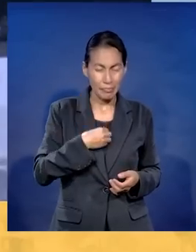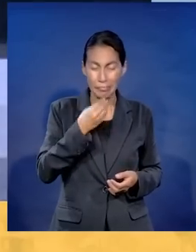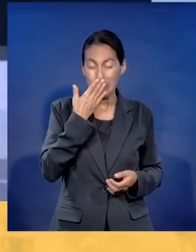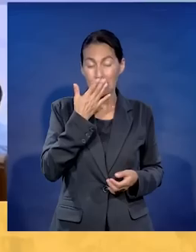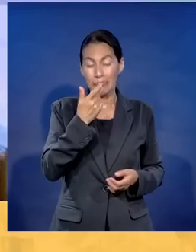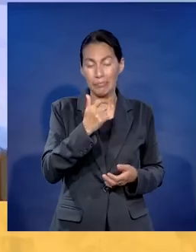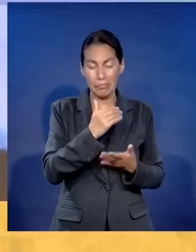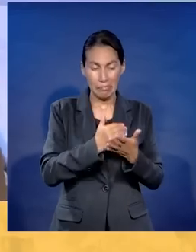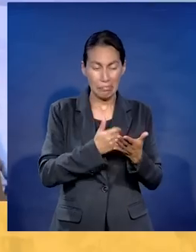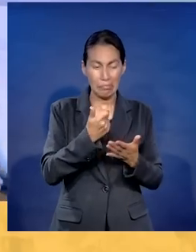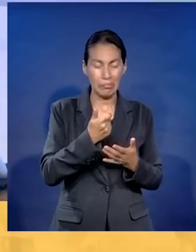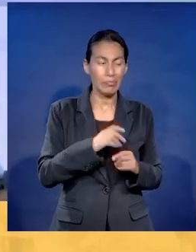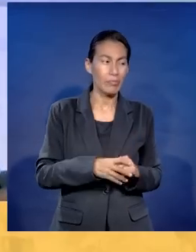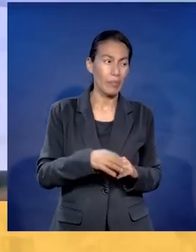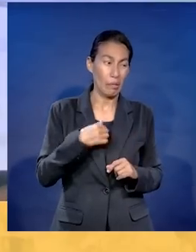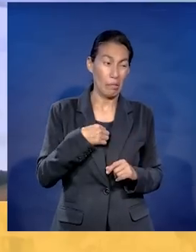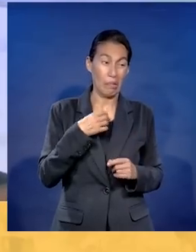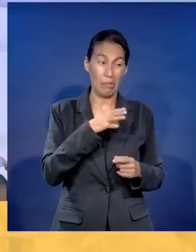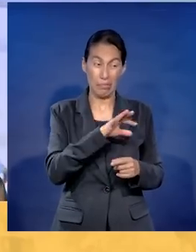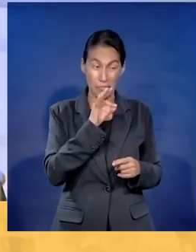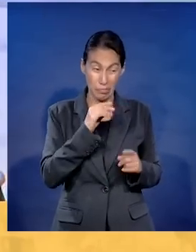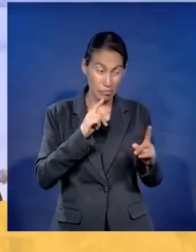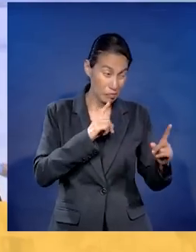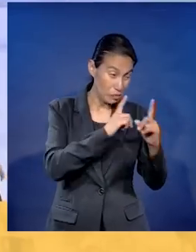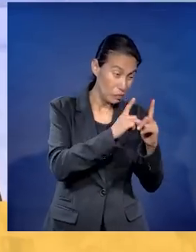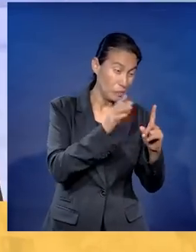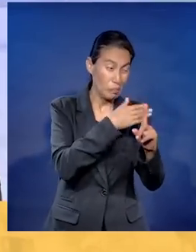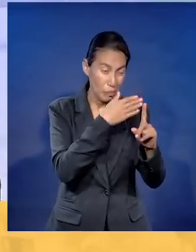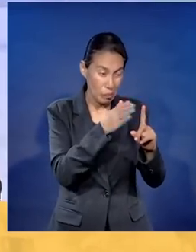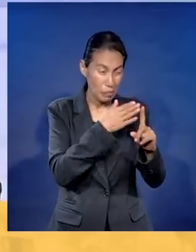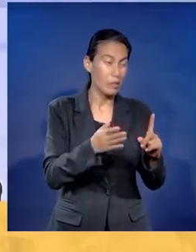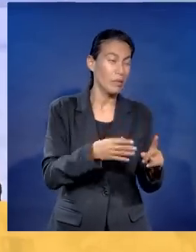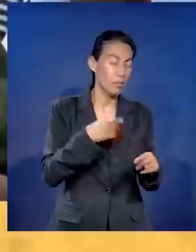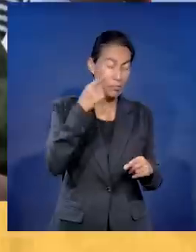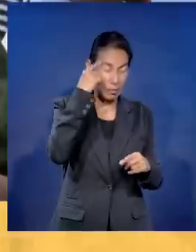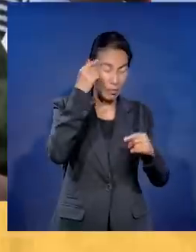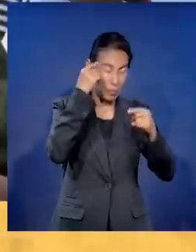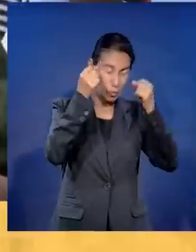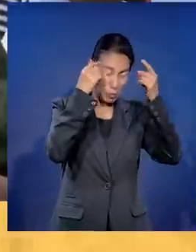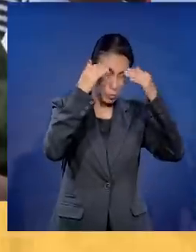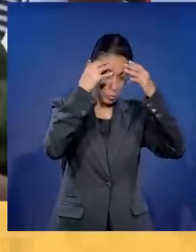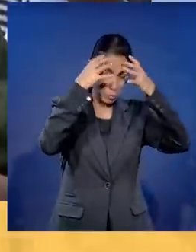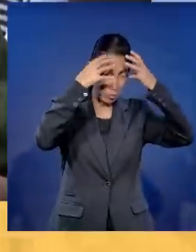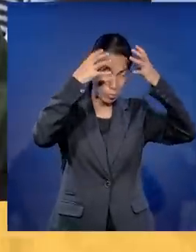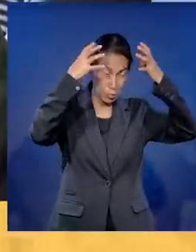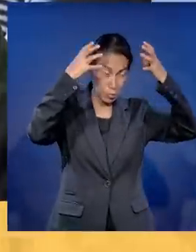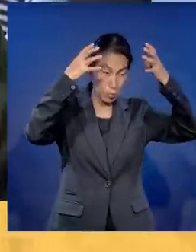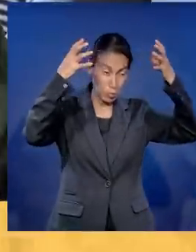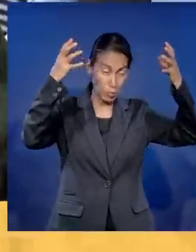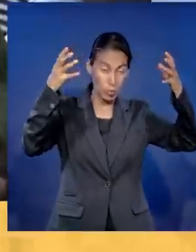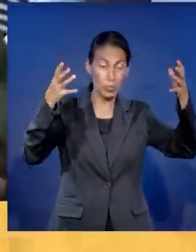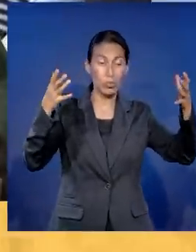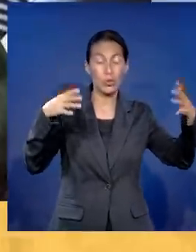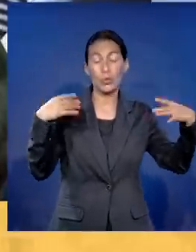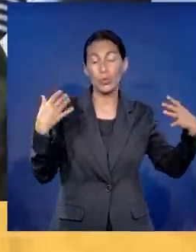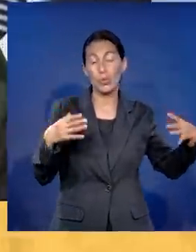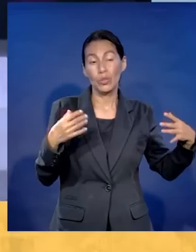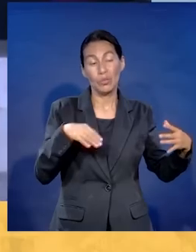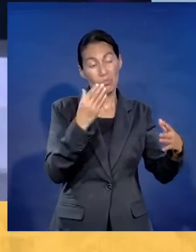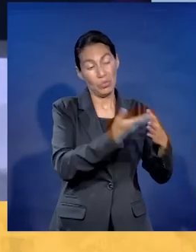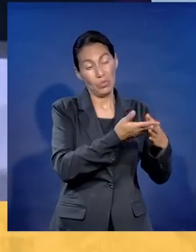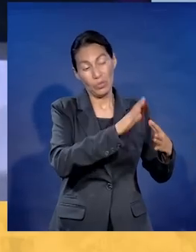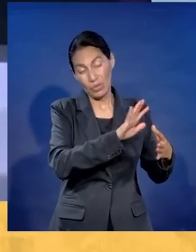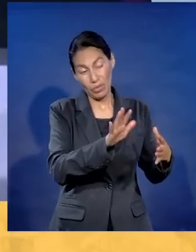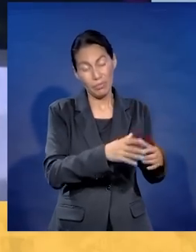Ya decía yo puro perfume barato Deja que me la encuentre y la voy a cachetear Sí y la voy y empieza pensamiento va dispara dispara dispara